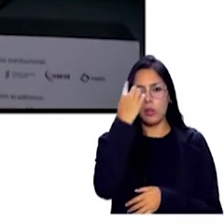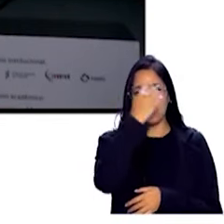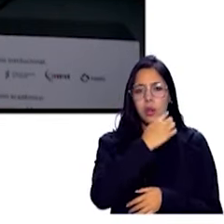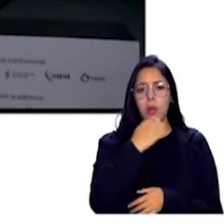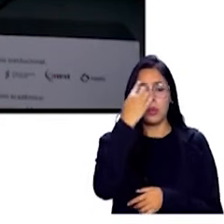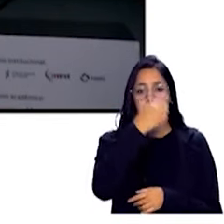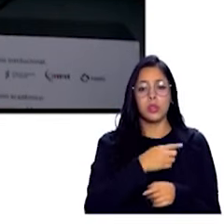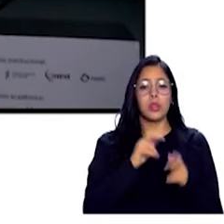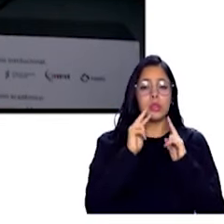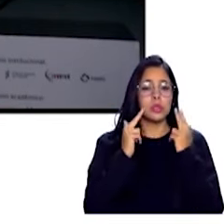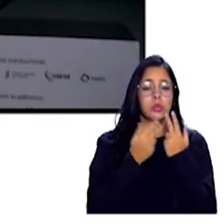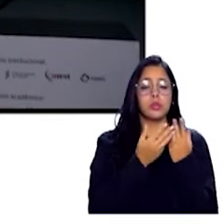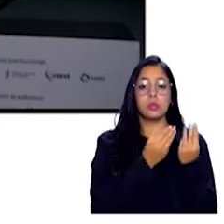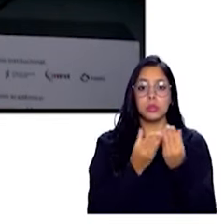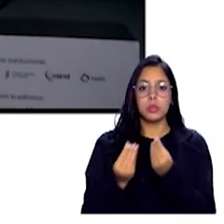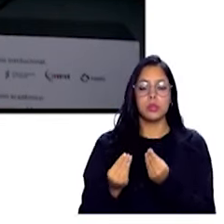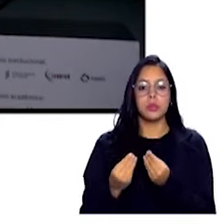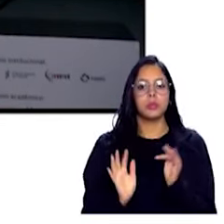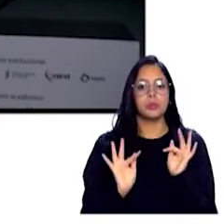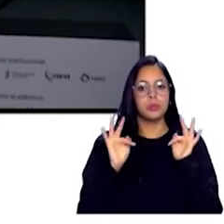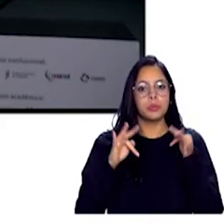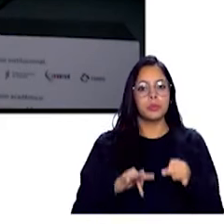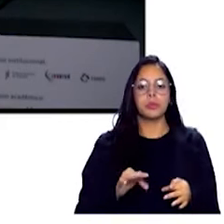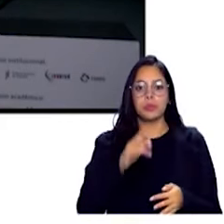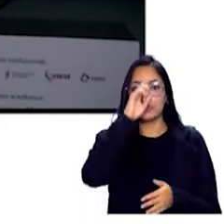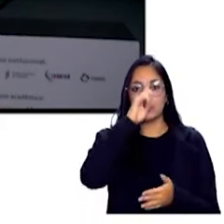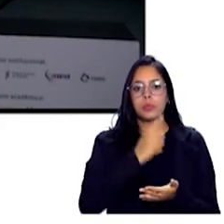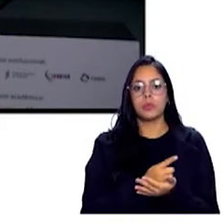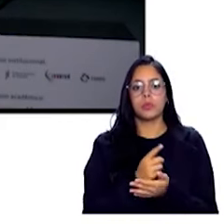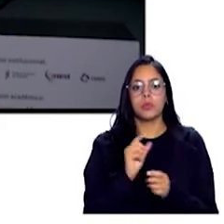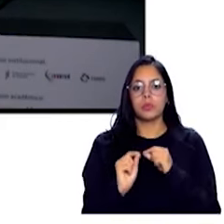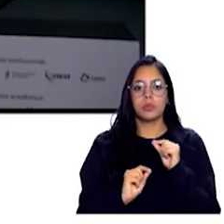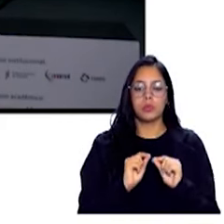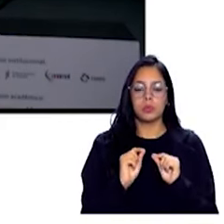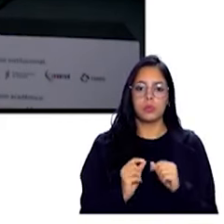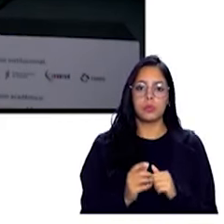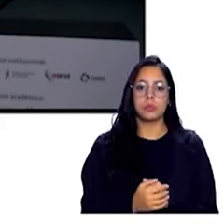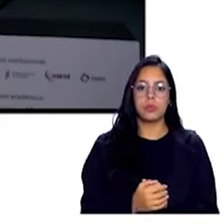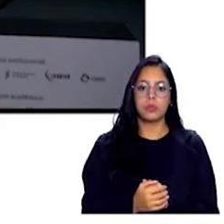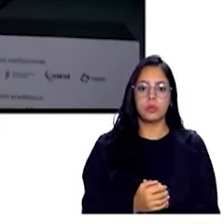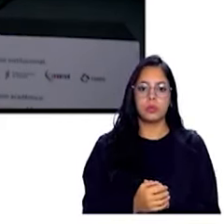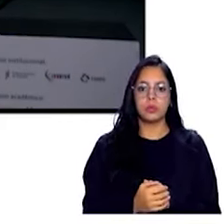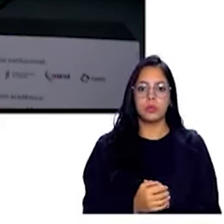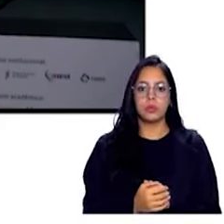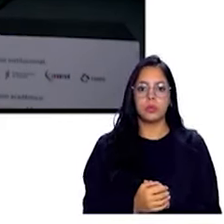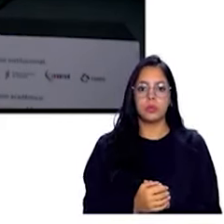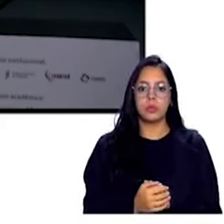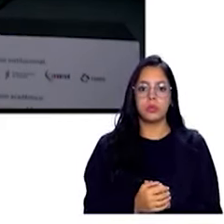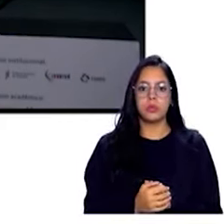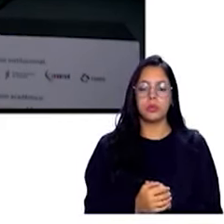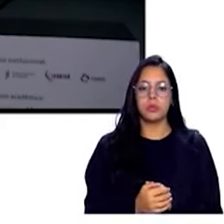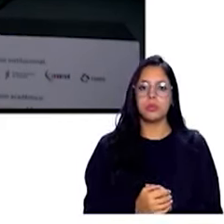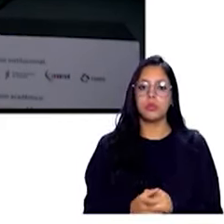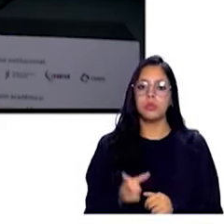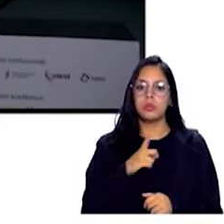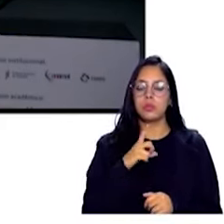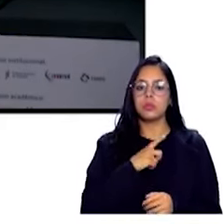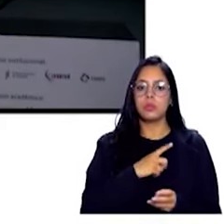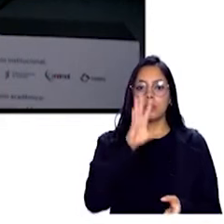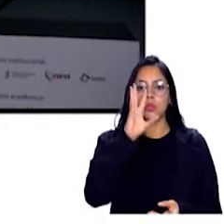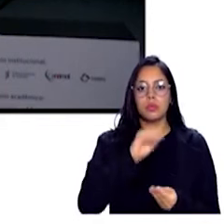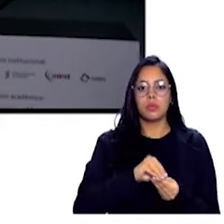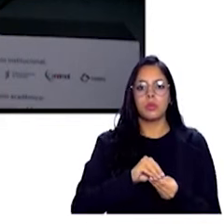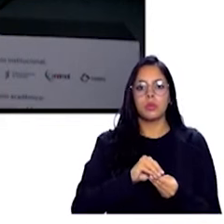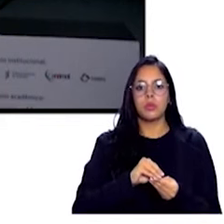que hemos llegado con los votos discordantes que se han producido en esa resu haubi cre